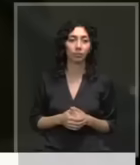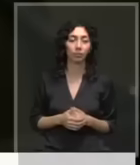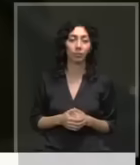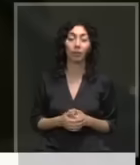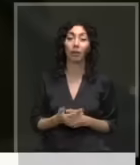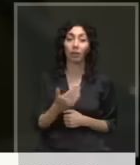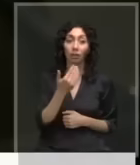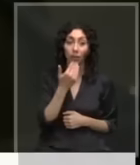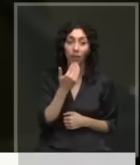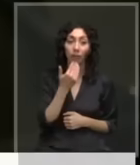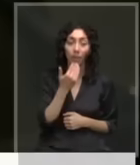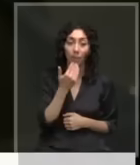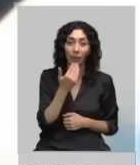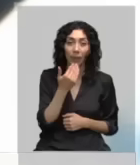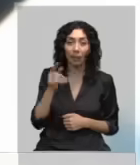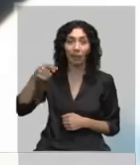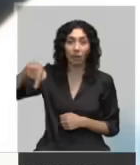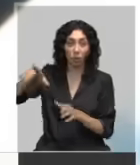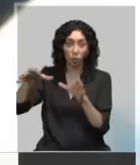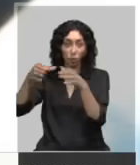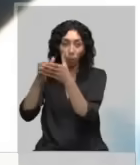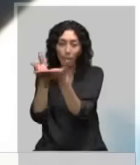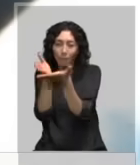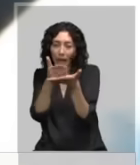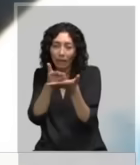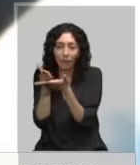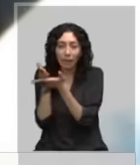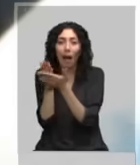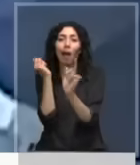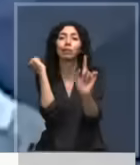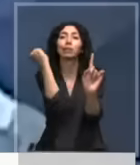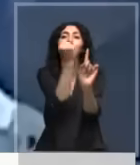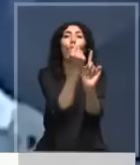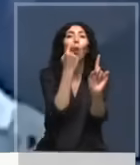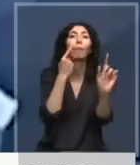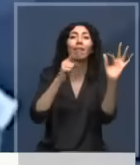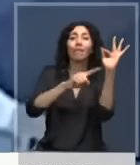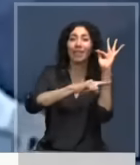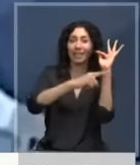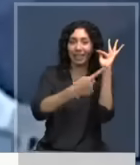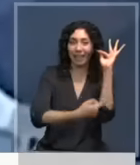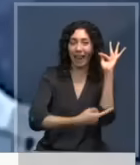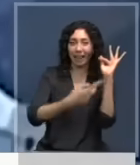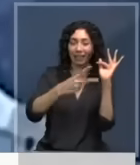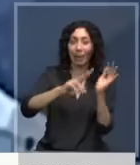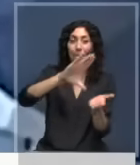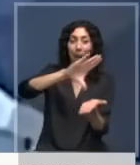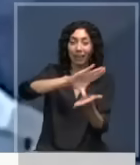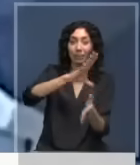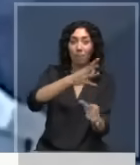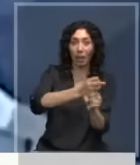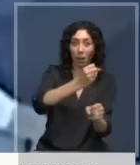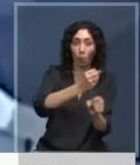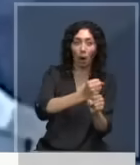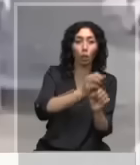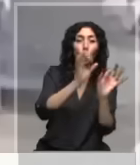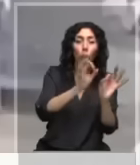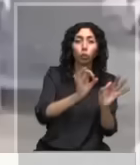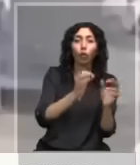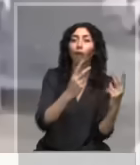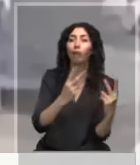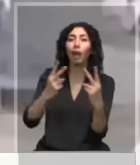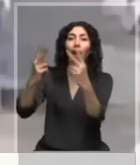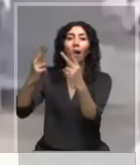También habrían planificado el asesinato de un fiscal paraguayo en tierras colombianas, a más de